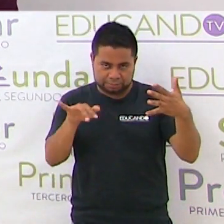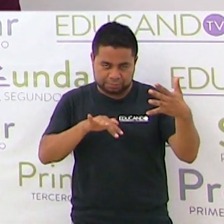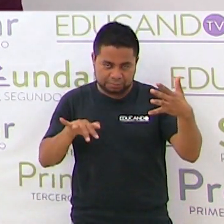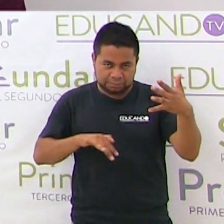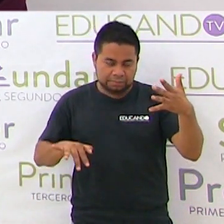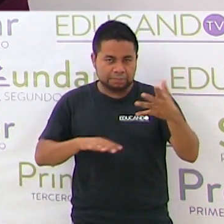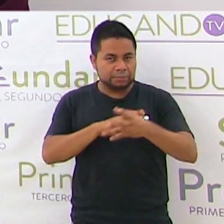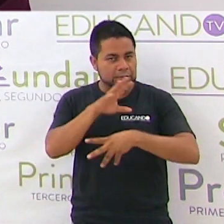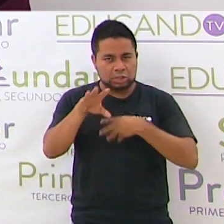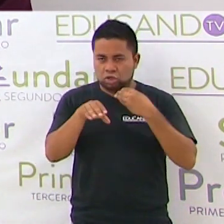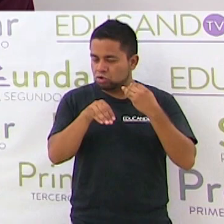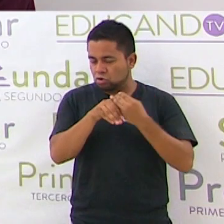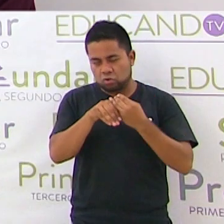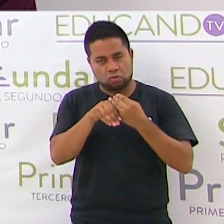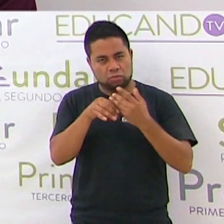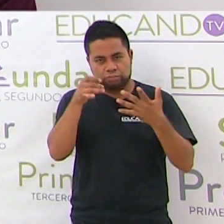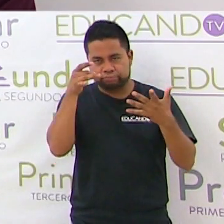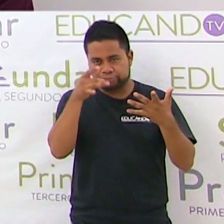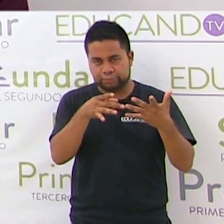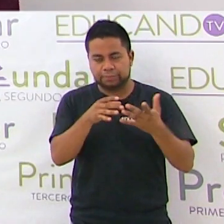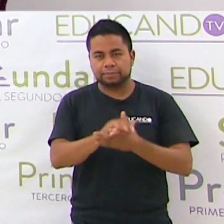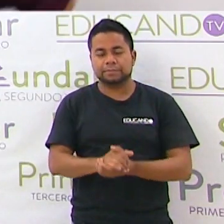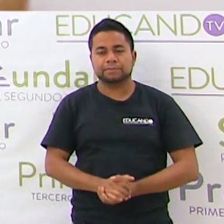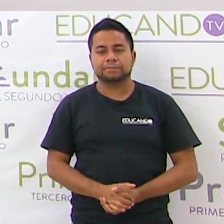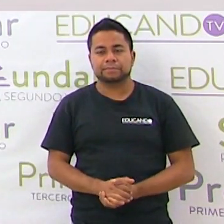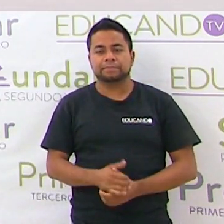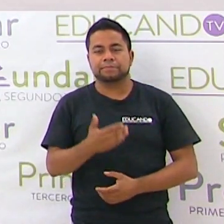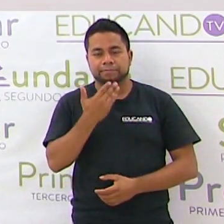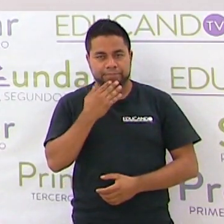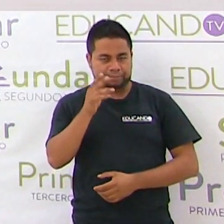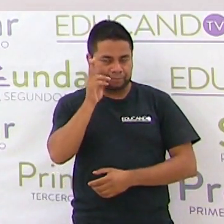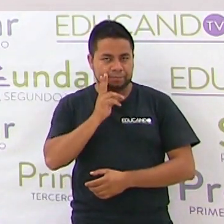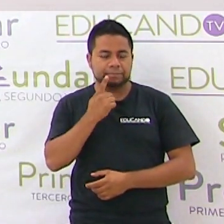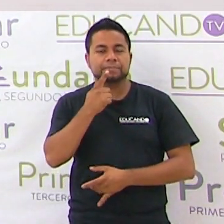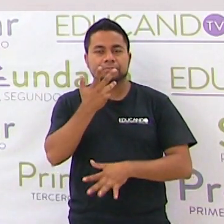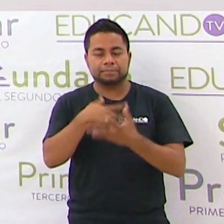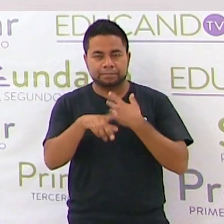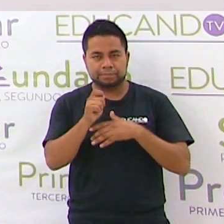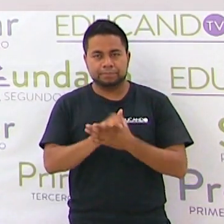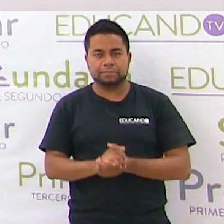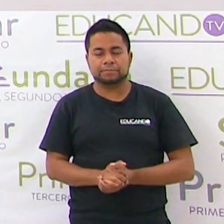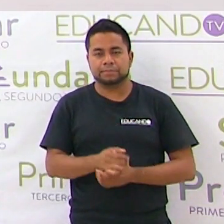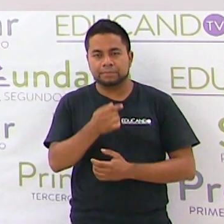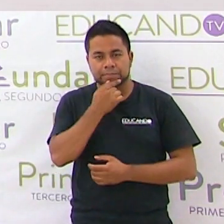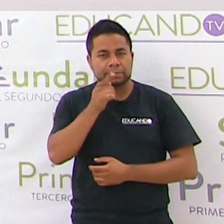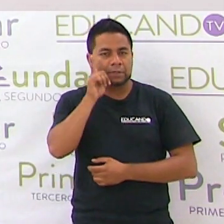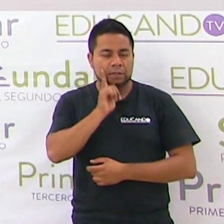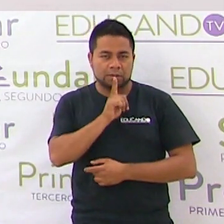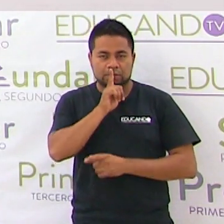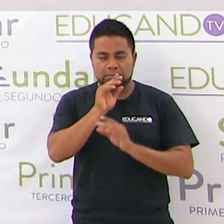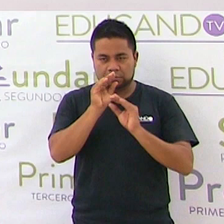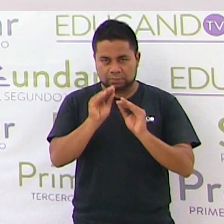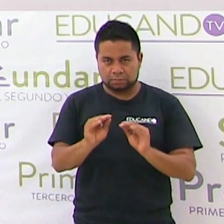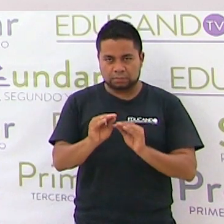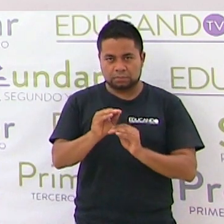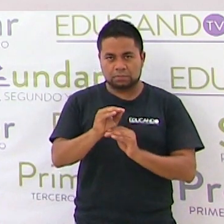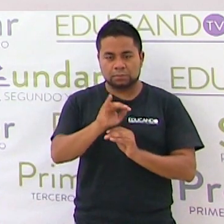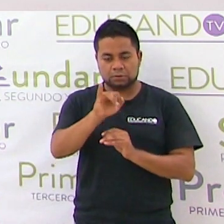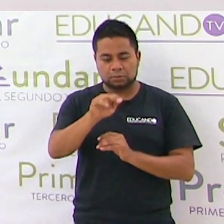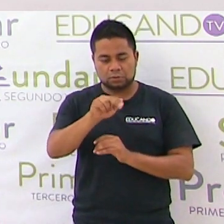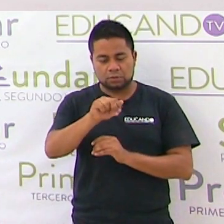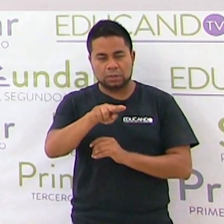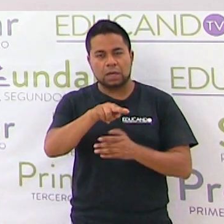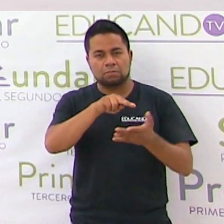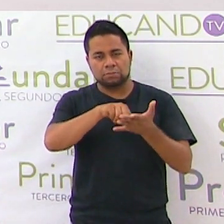escrito o el texto. Así que adelante, vamos a hacerlo. Dice así, la niña callada. Juana